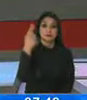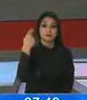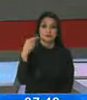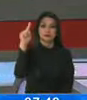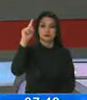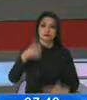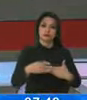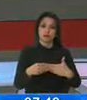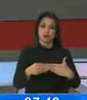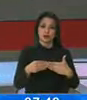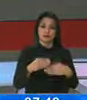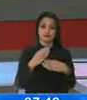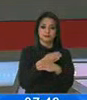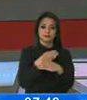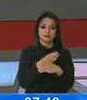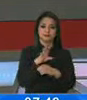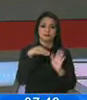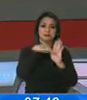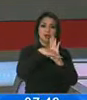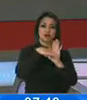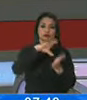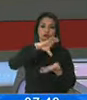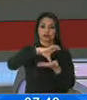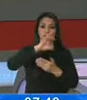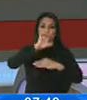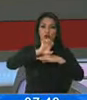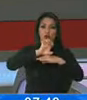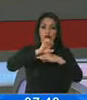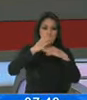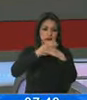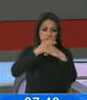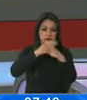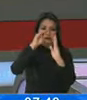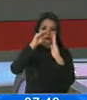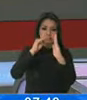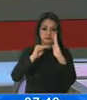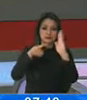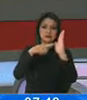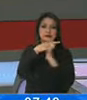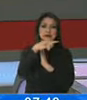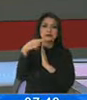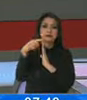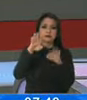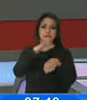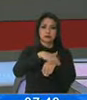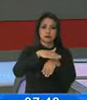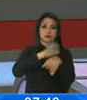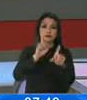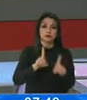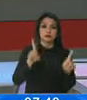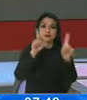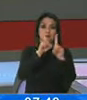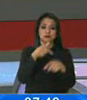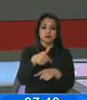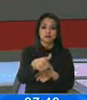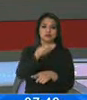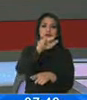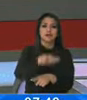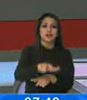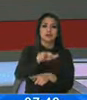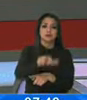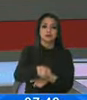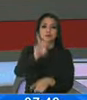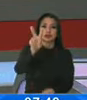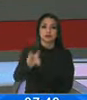$2,000 millones es la cifra que registra el Banco Central del Ecuador como balance de pago negativa. Esto de acuerdo a los datos del tercer trimestre del año